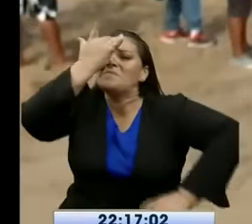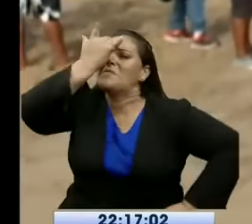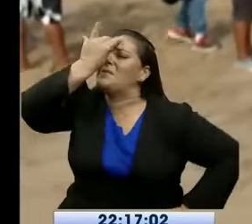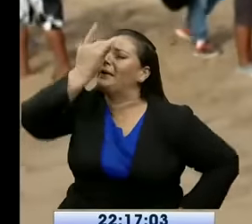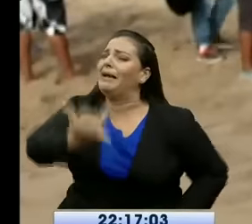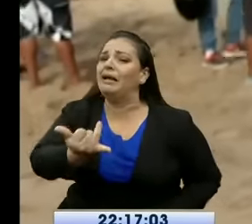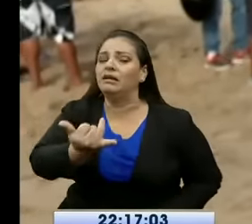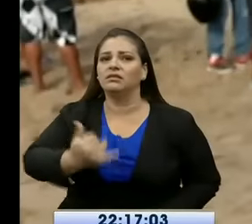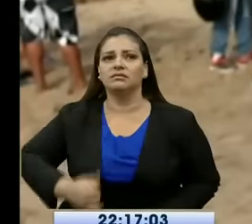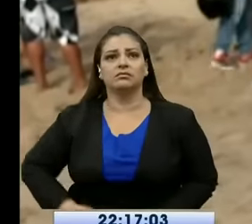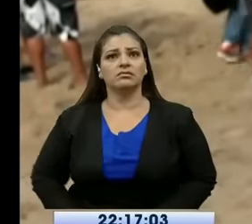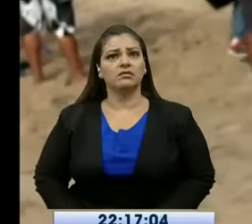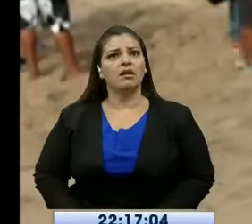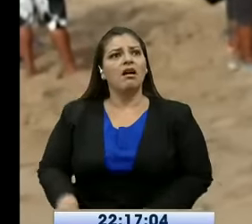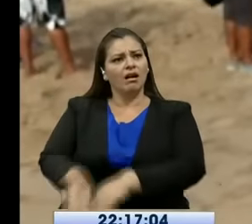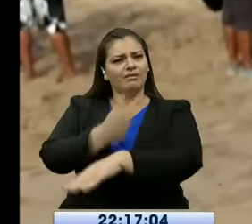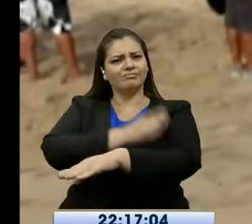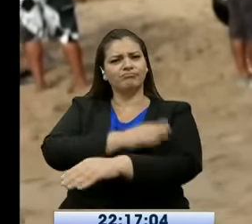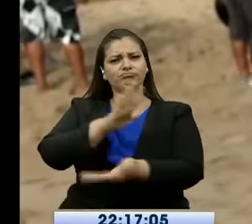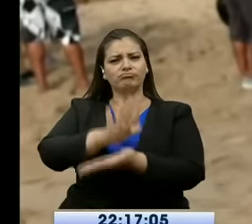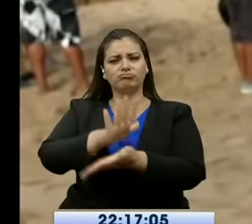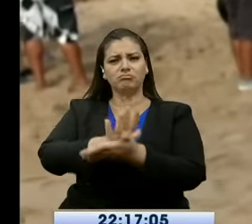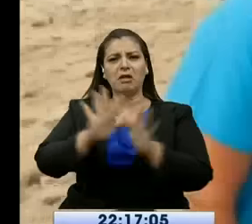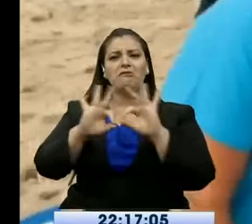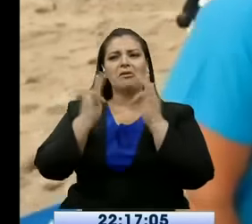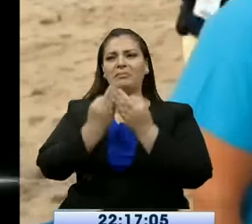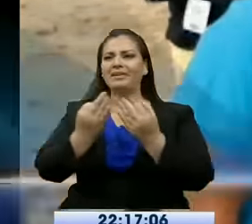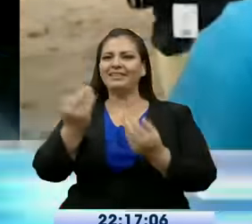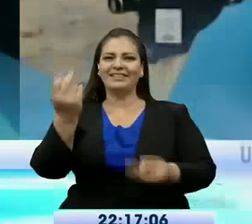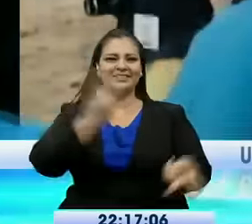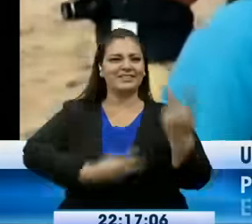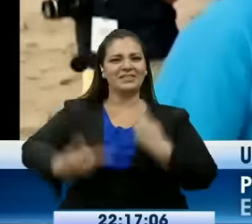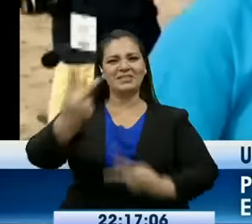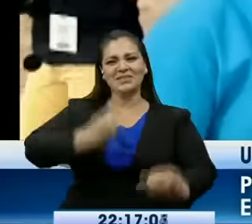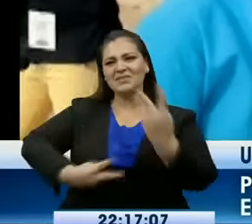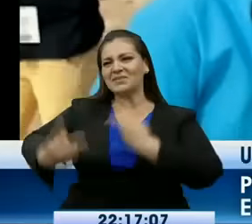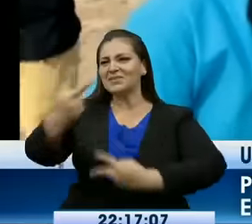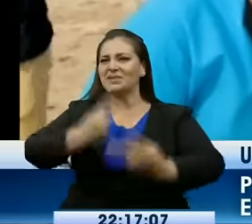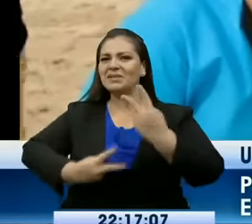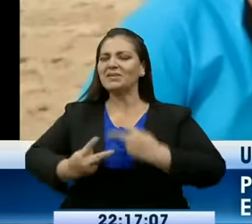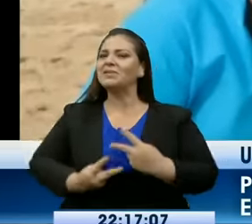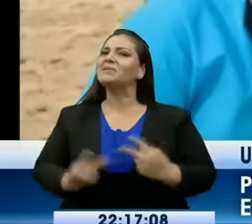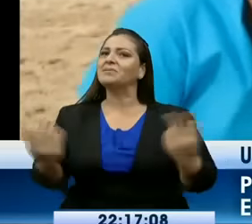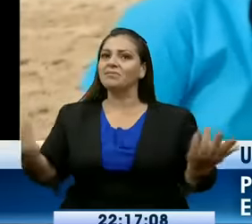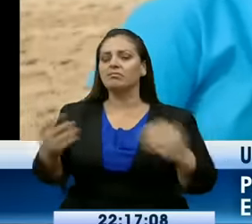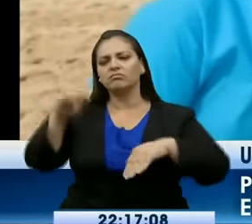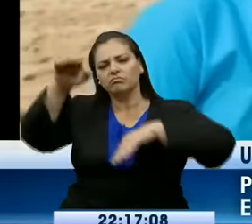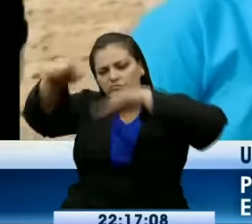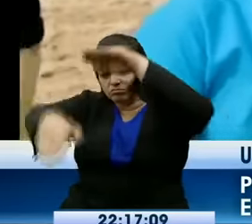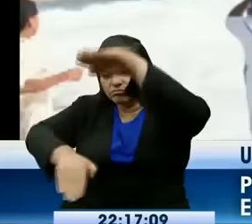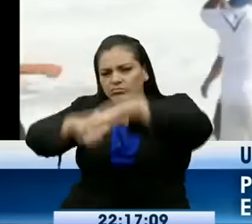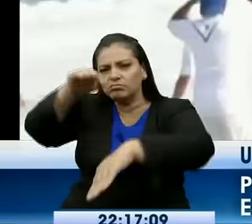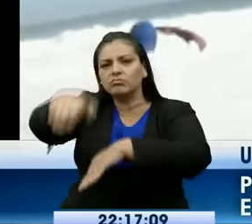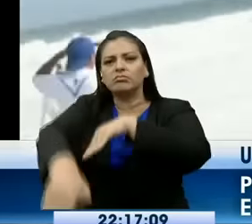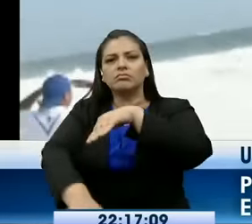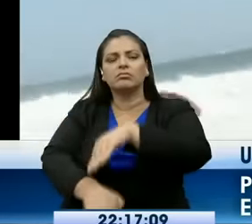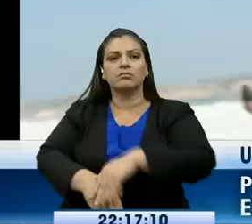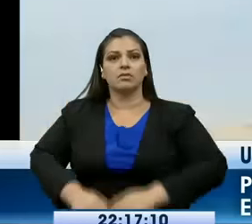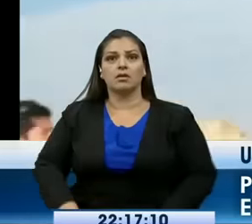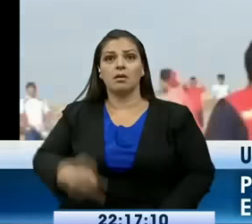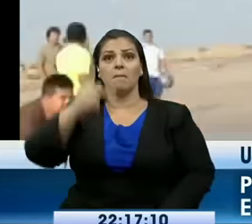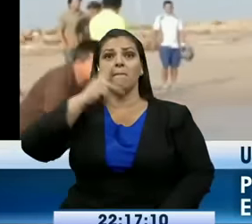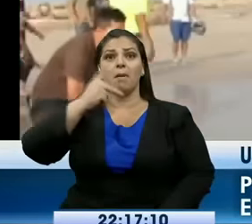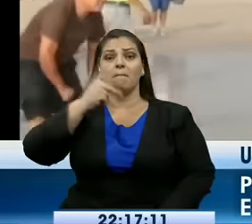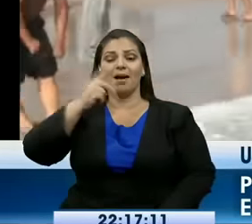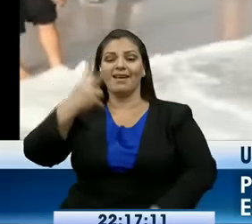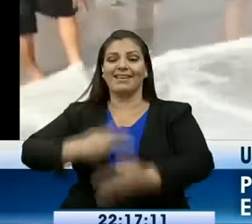Una tarde de playa se convirtió en tragedia para una familia que habitaba en el barrio 28 de Mayo del Cantón La Libertad. Un padre de